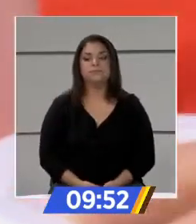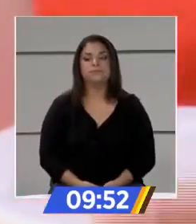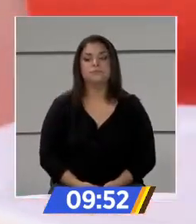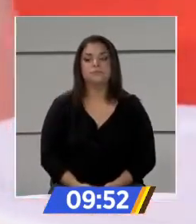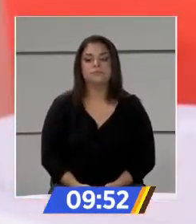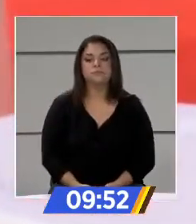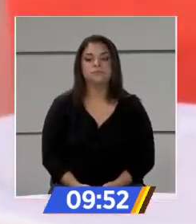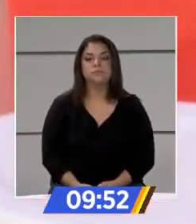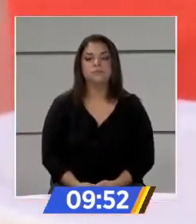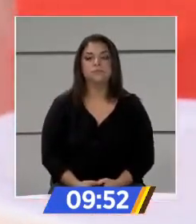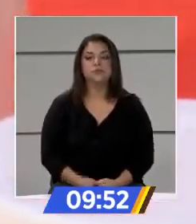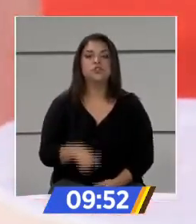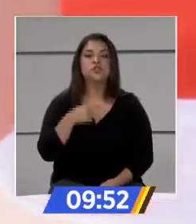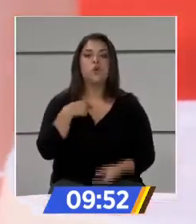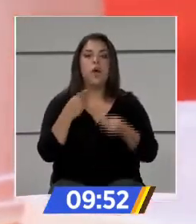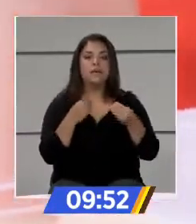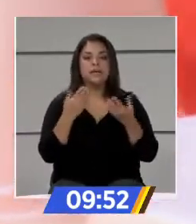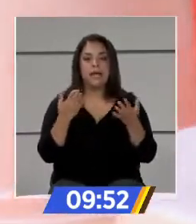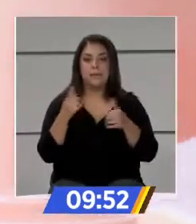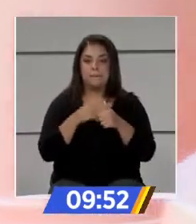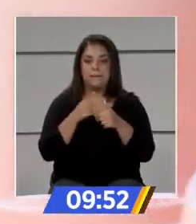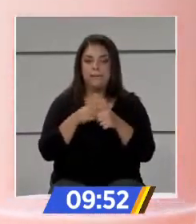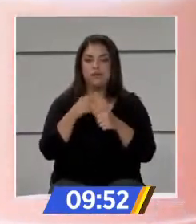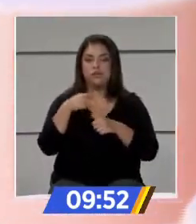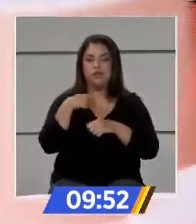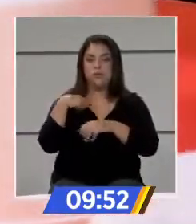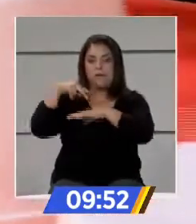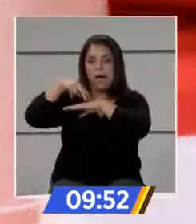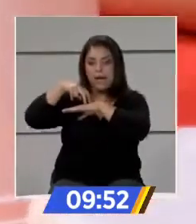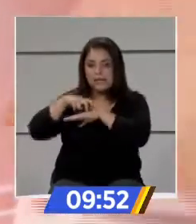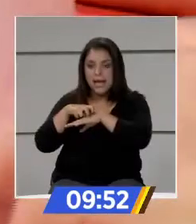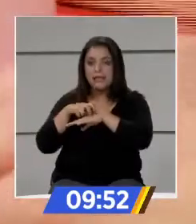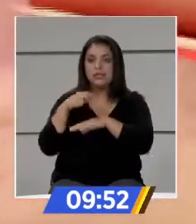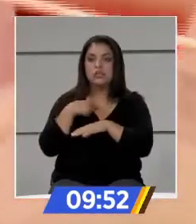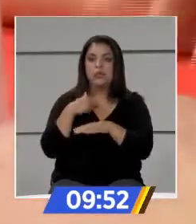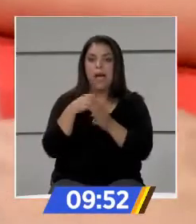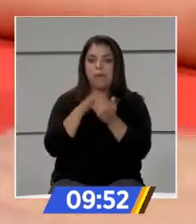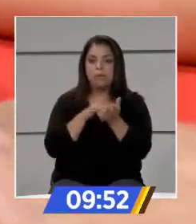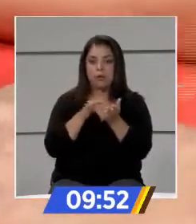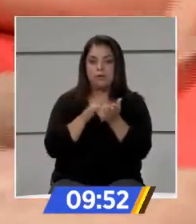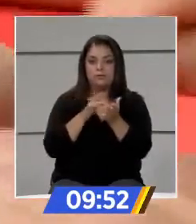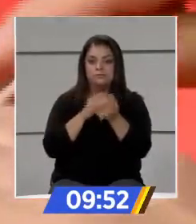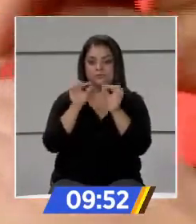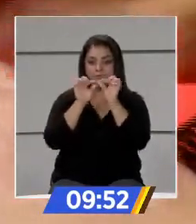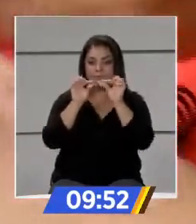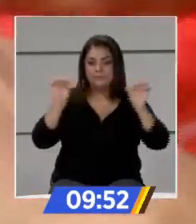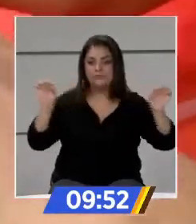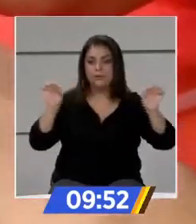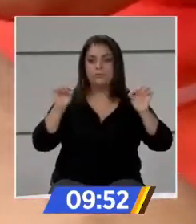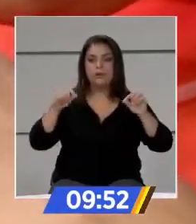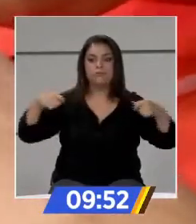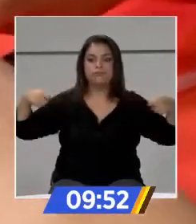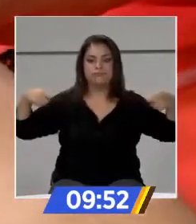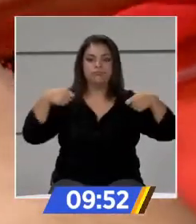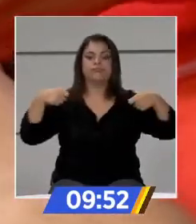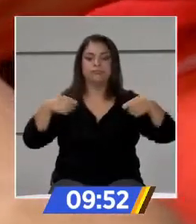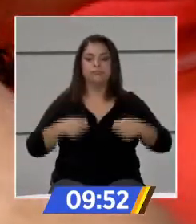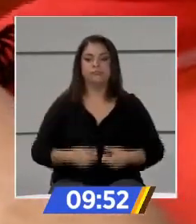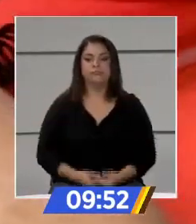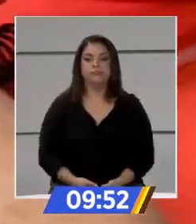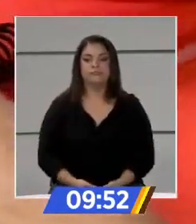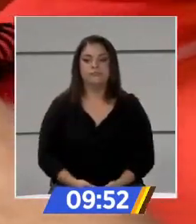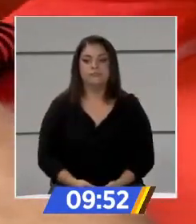¿Qué vas a hacer? Primero me voy a agachar un poco. Ajá. Luego voy a aprovechar el pincho para perforar